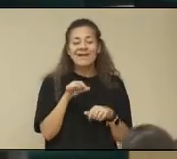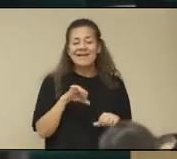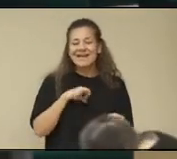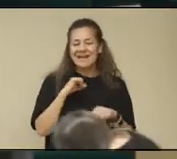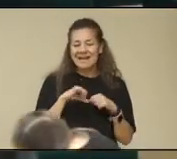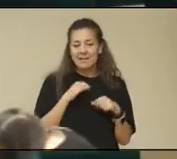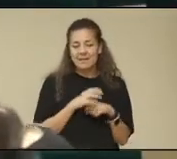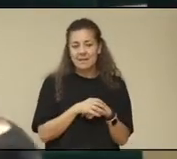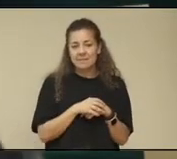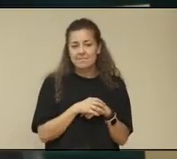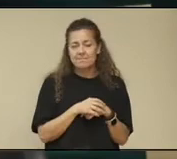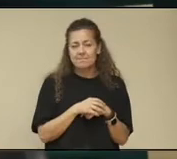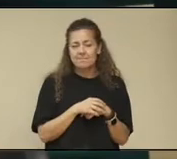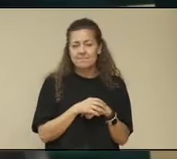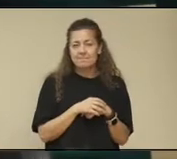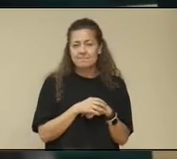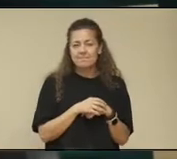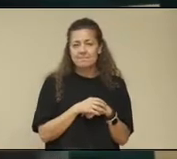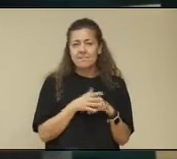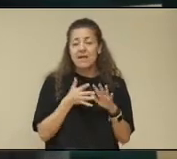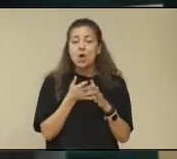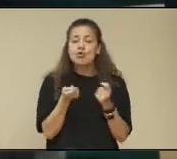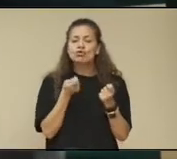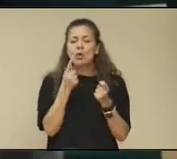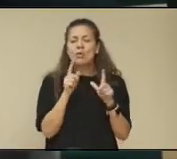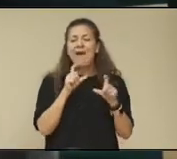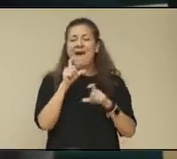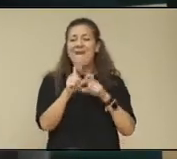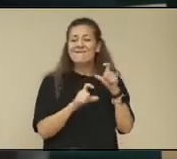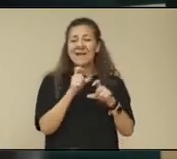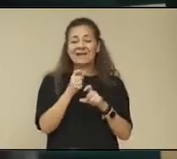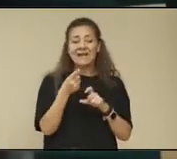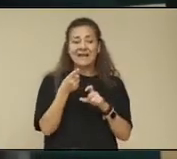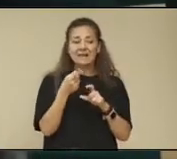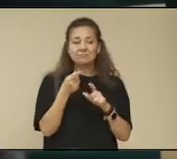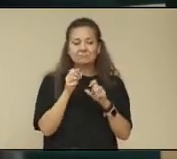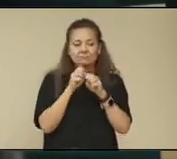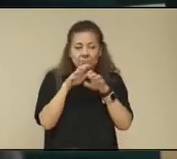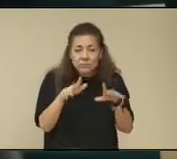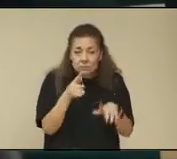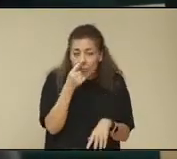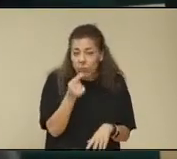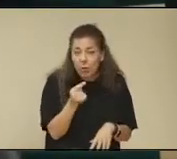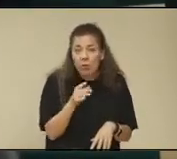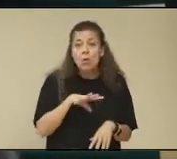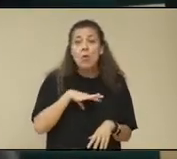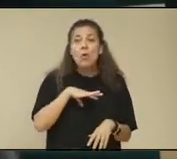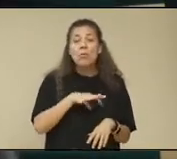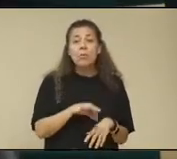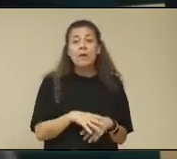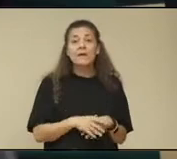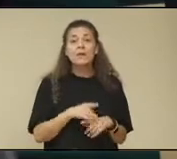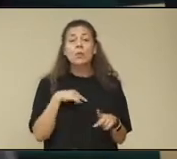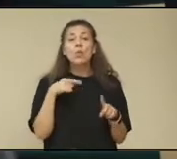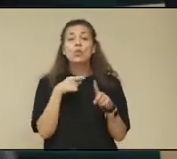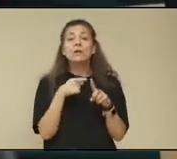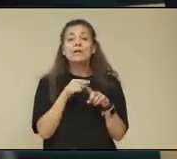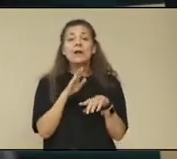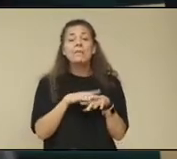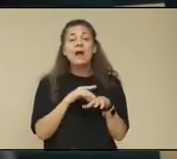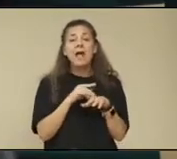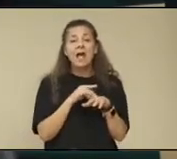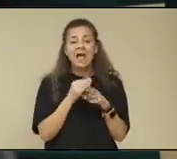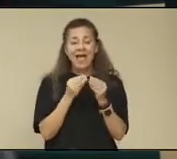decir, comparar una bacteria que es menos contagiosa puede ser utilizado para desarrollo de